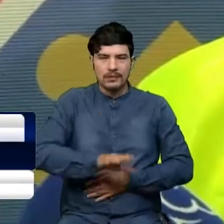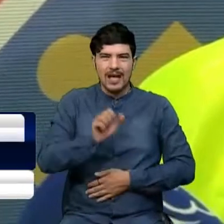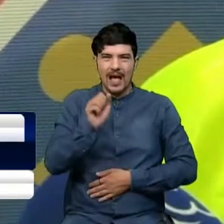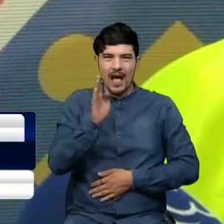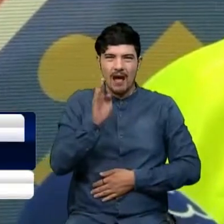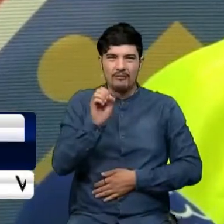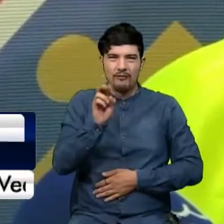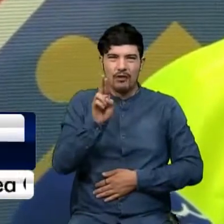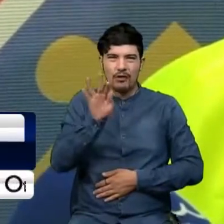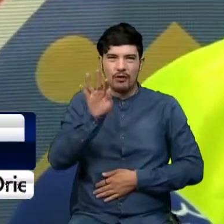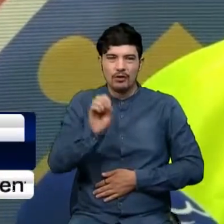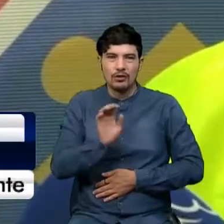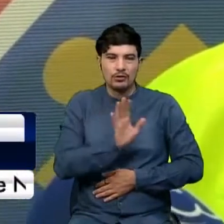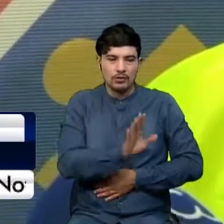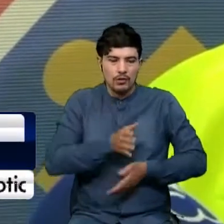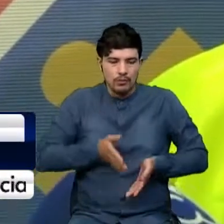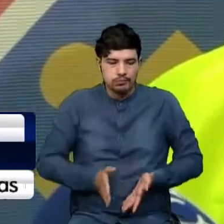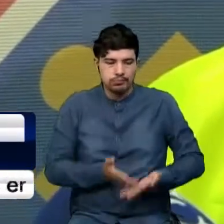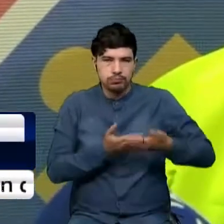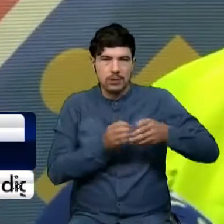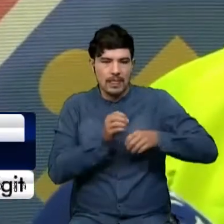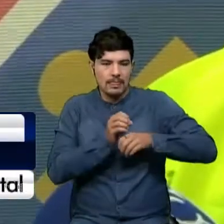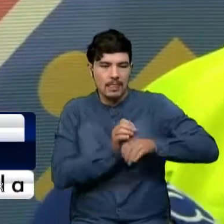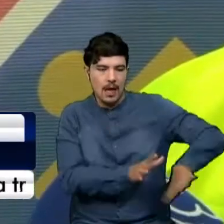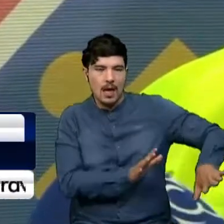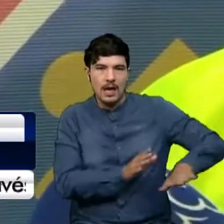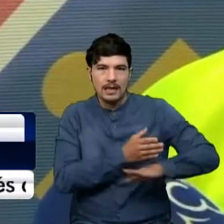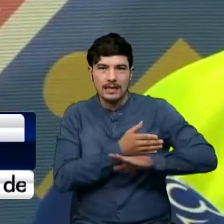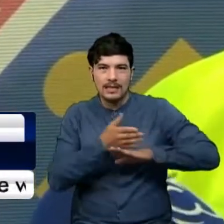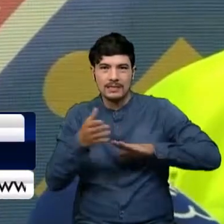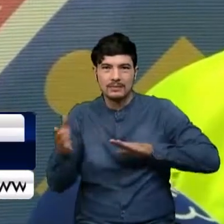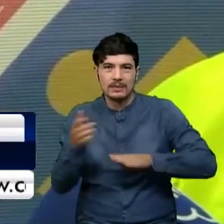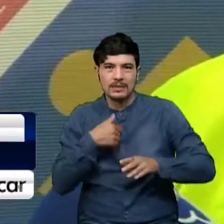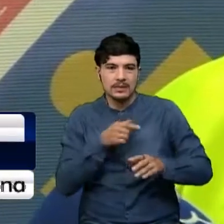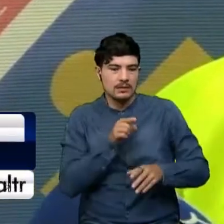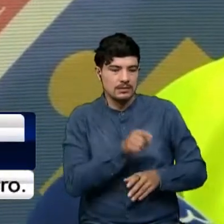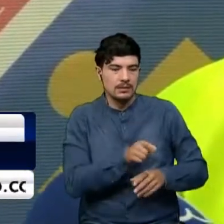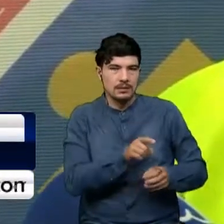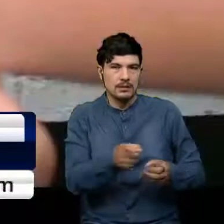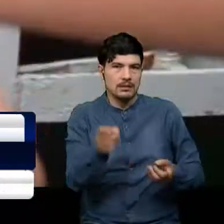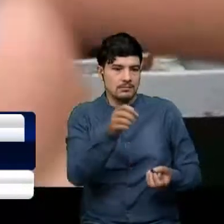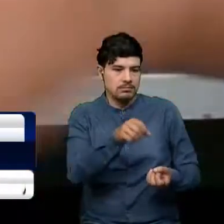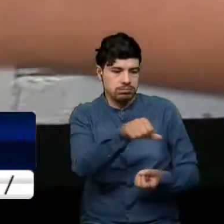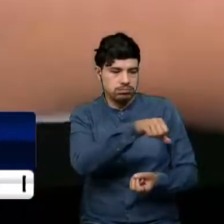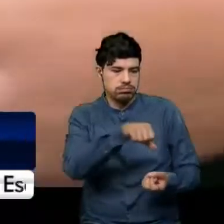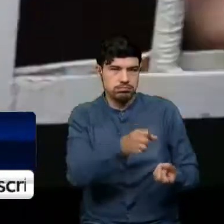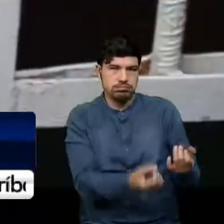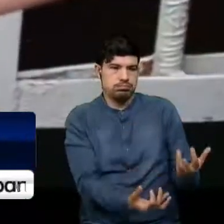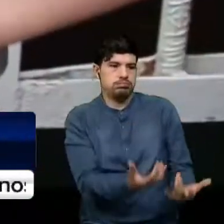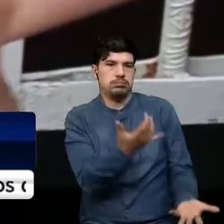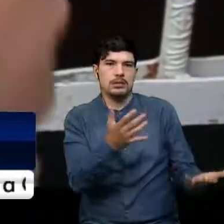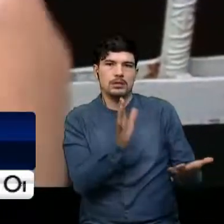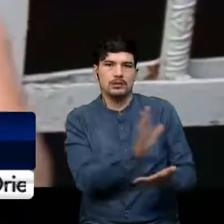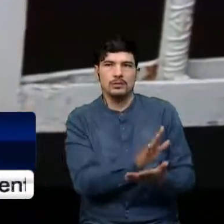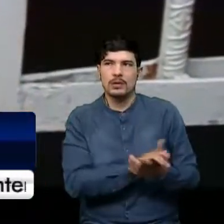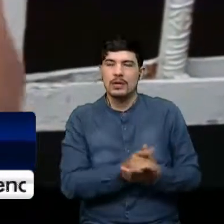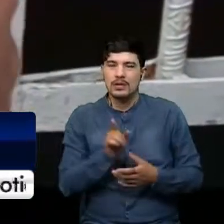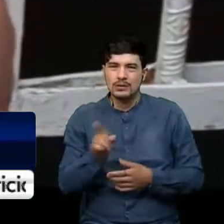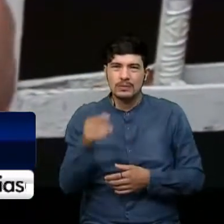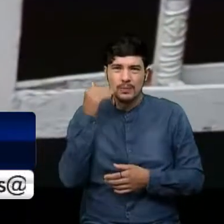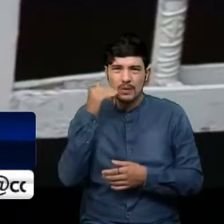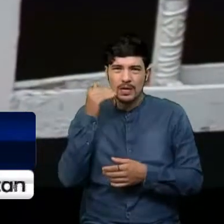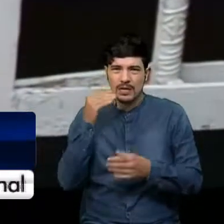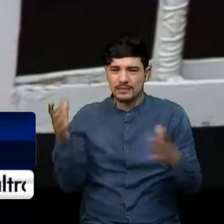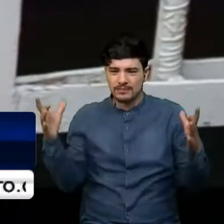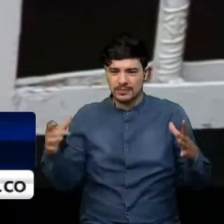fruto de su gestación abandonado, luego se paró y lo incineró para ocultarlo. Al parecer, la madre lo puso en una tina